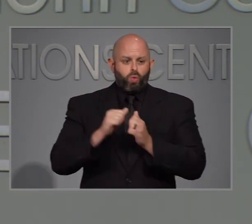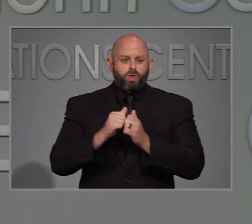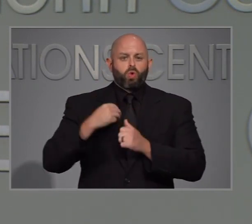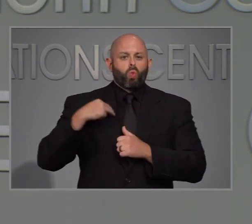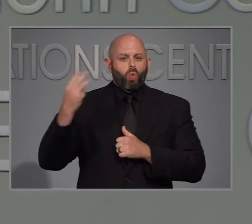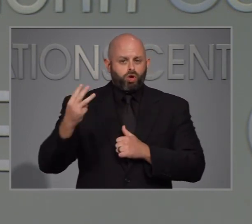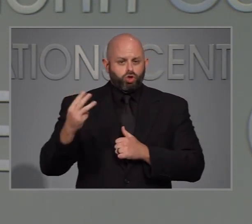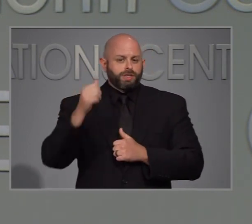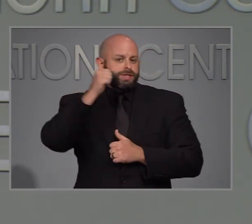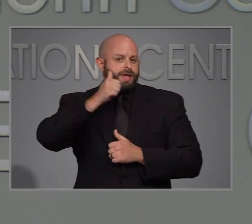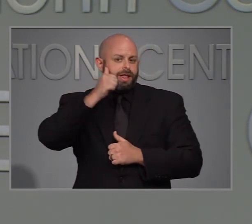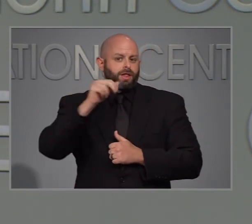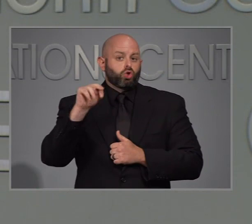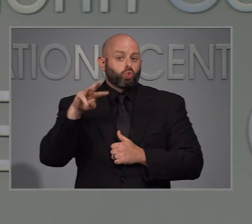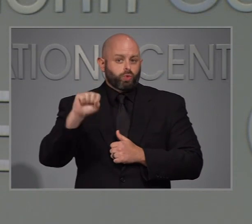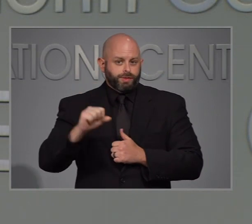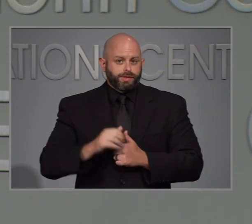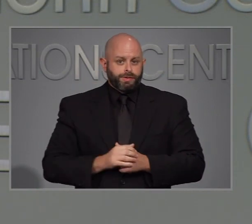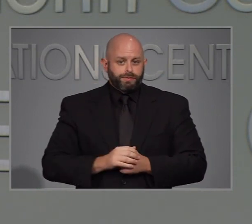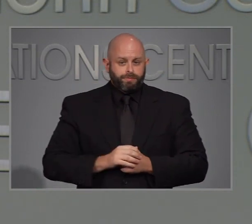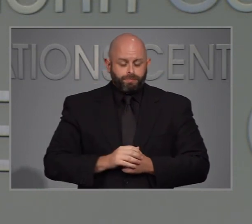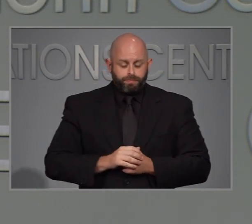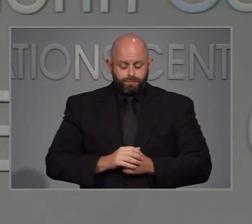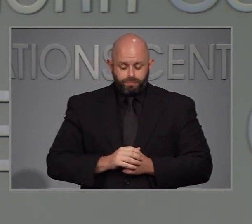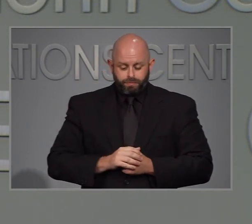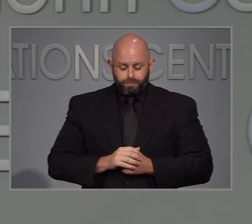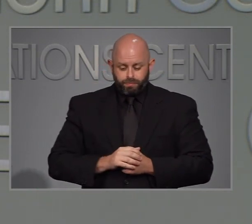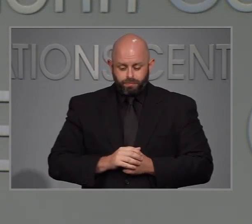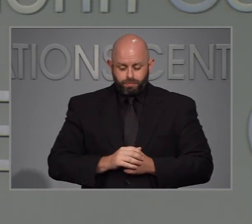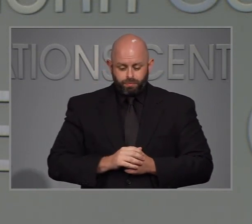Nam Tamman, Washington Daily News.